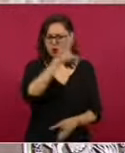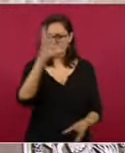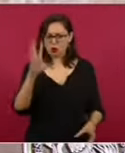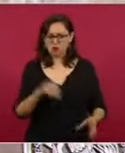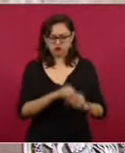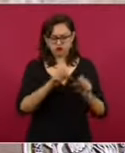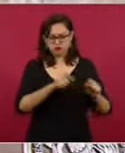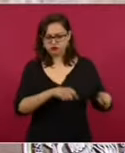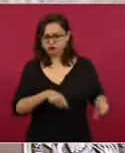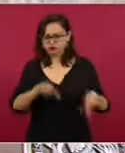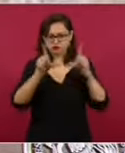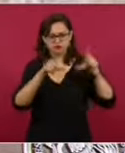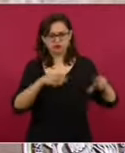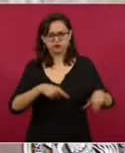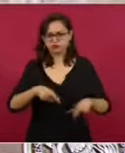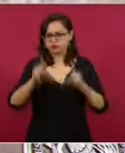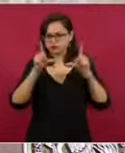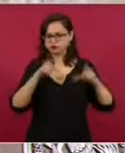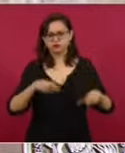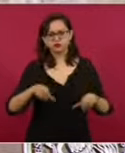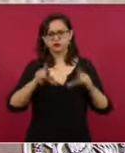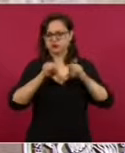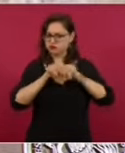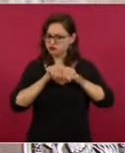el expediente